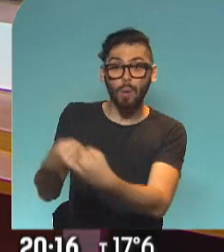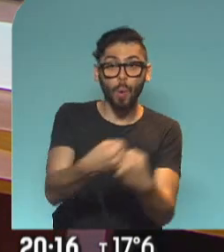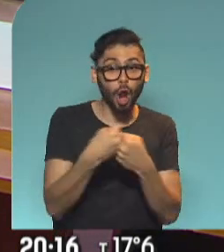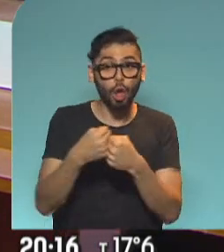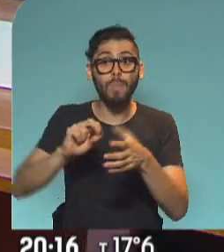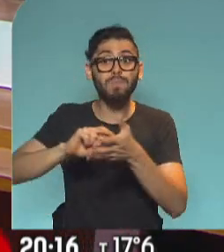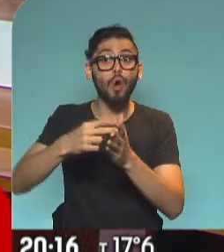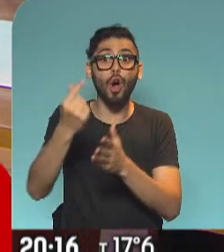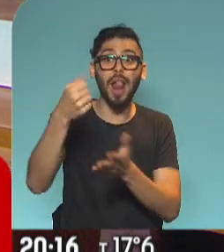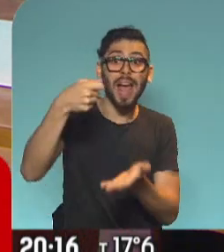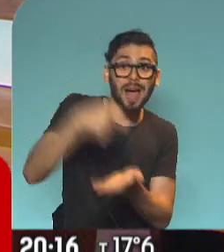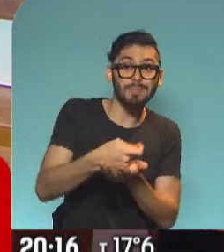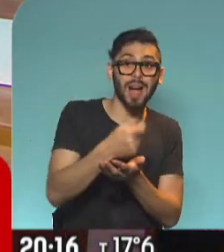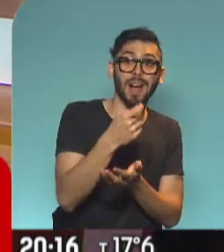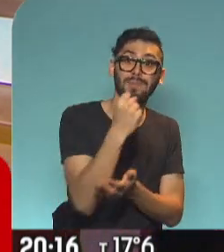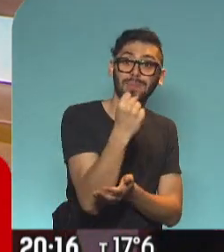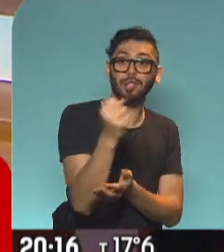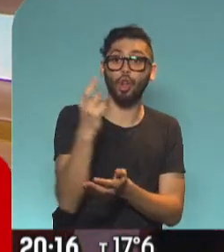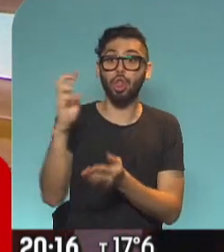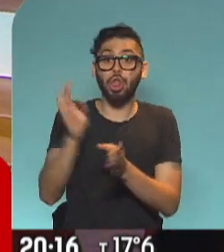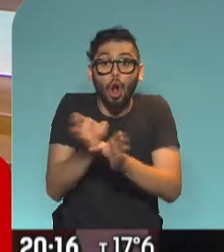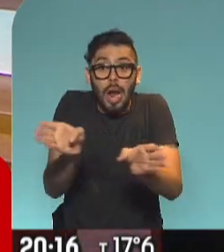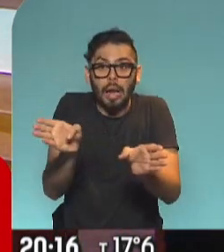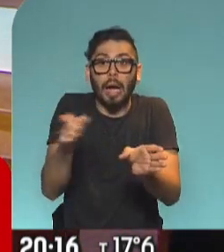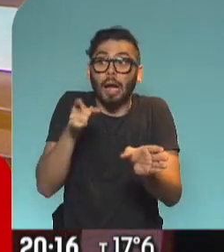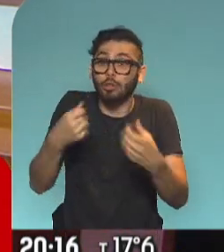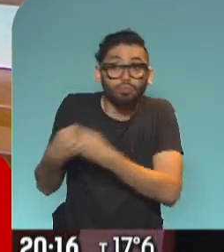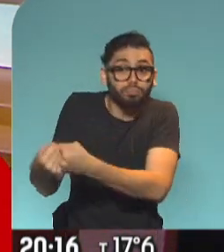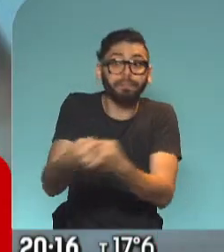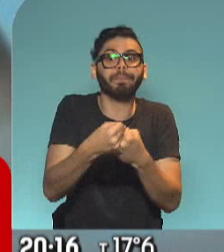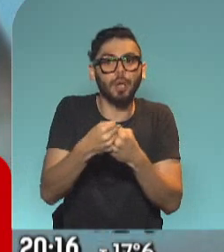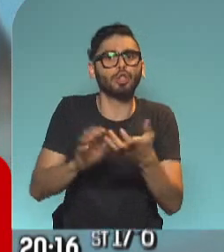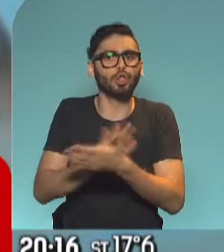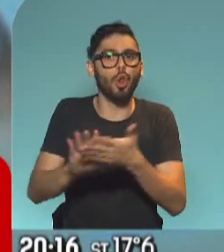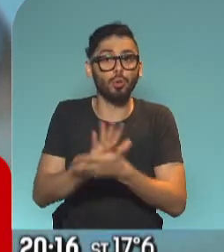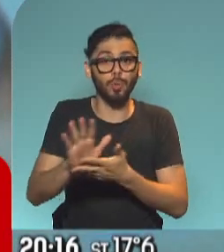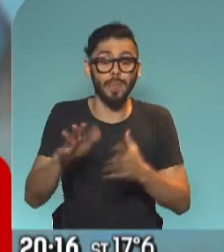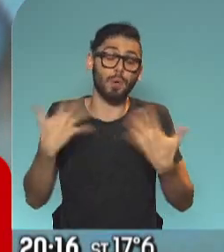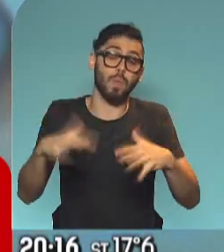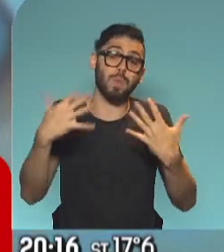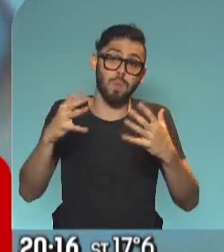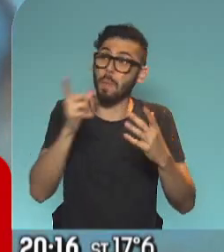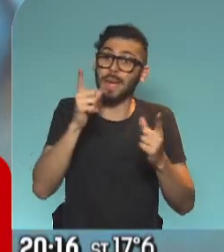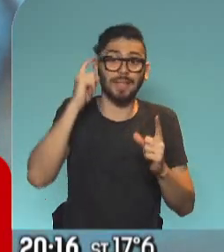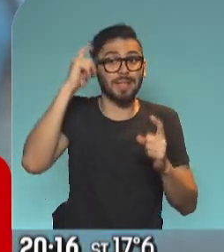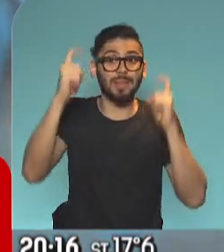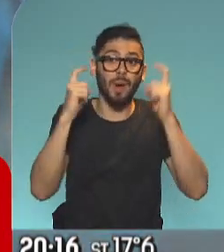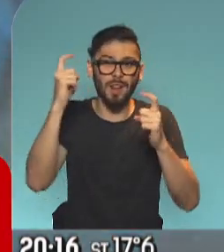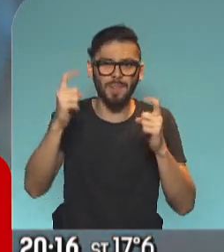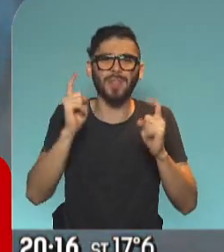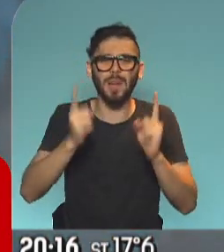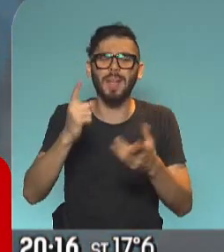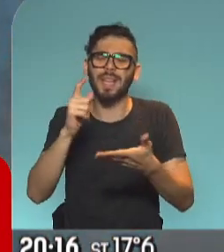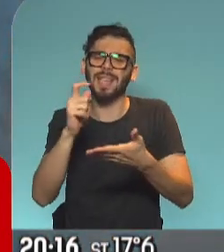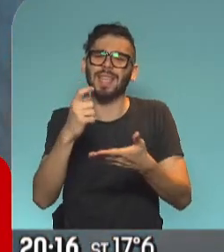Parece una solución, está claro, y una quimera a la sí, vez. Sí, ¿no? Y Cristina misma me parece que en el tono de su carta también está